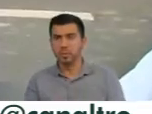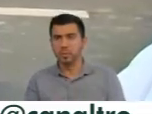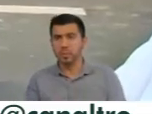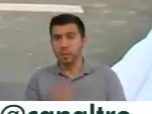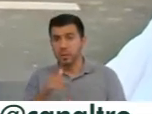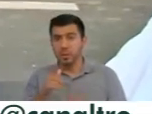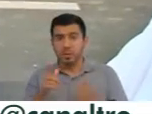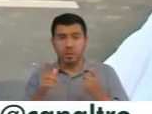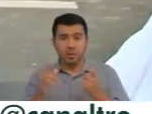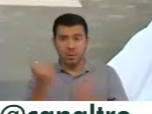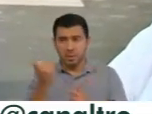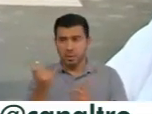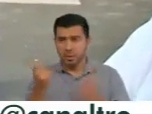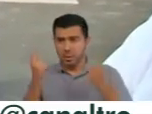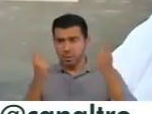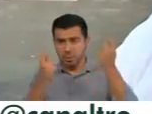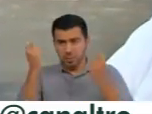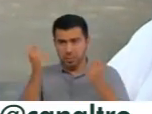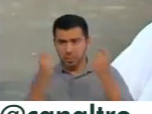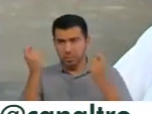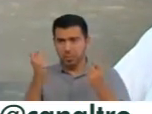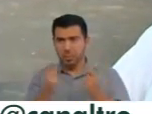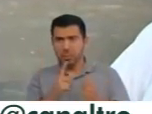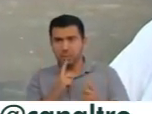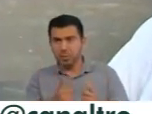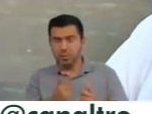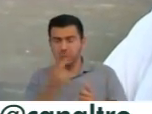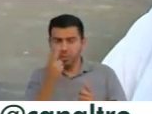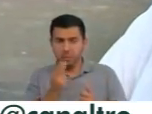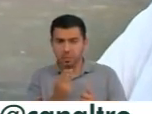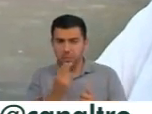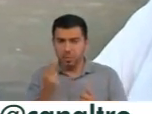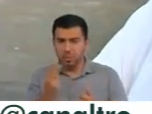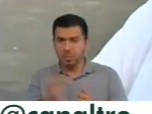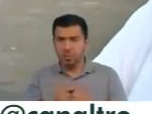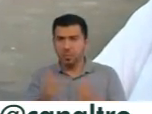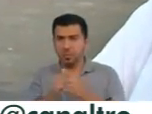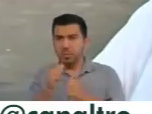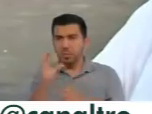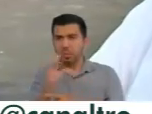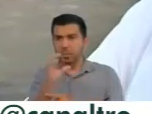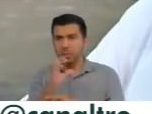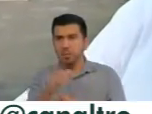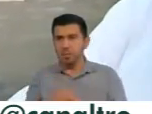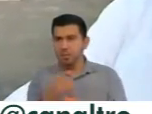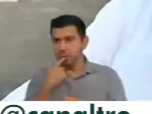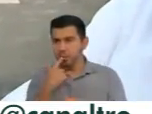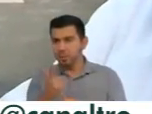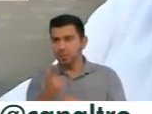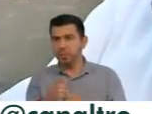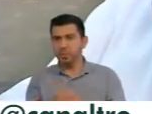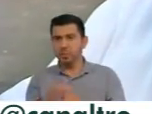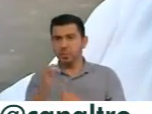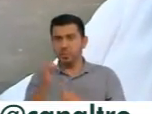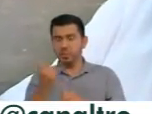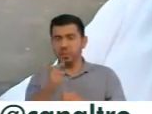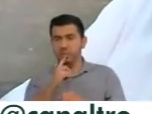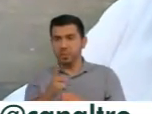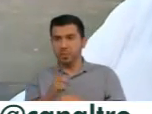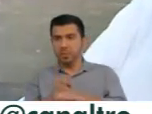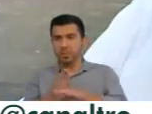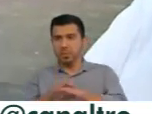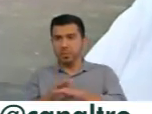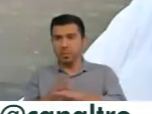alternativa, el sí es un compromiso con Colombia. El sí es el cambio para de la guerra a la paz, es un proceso, es una